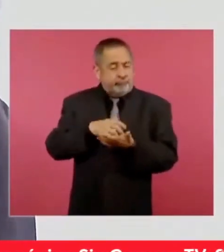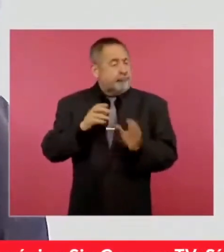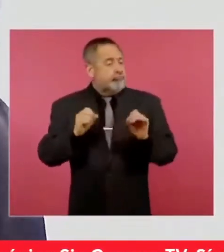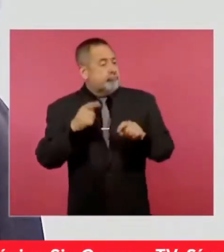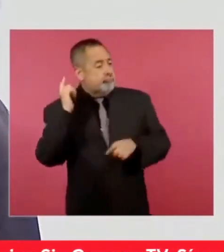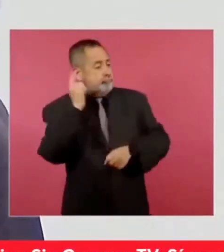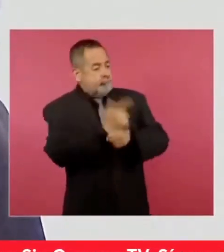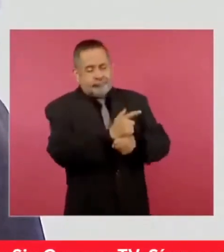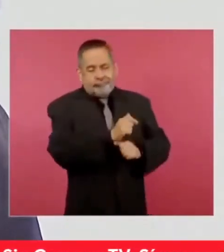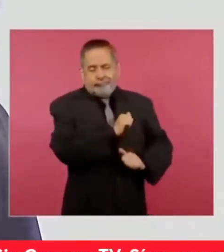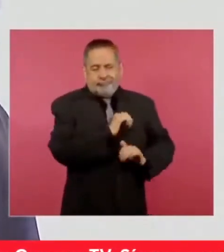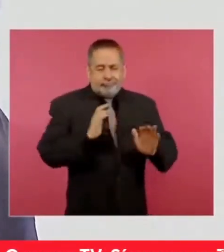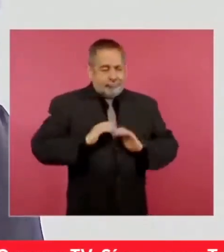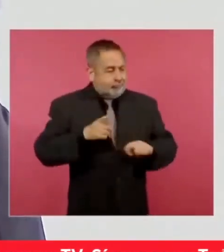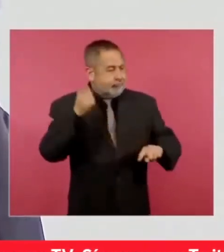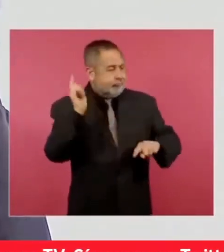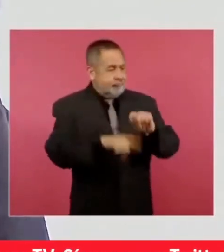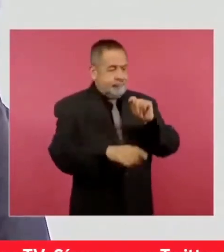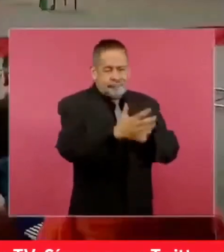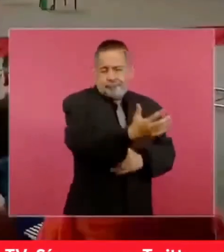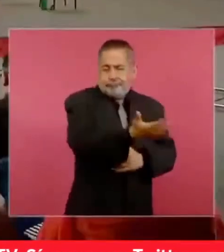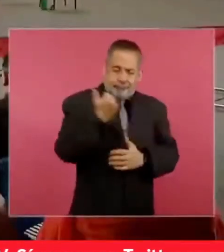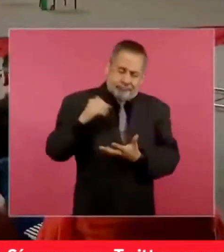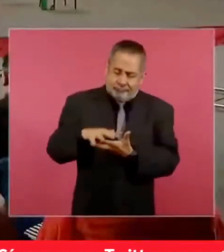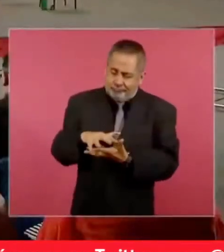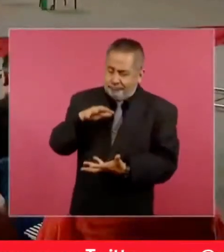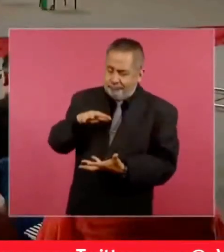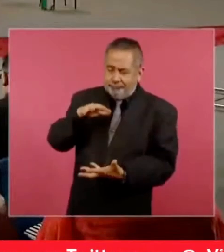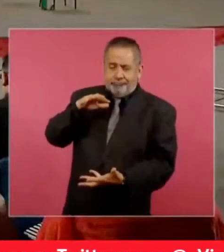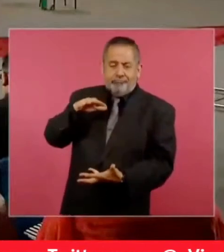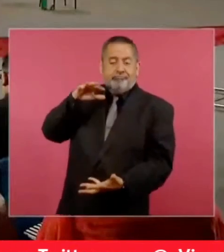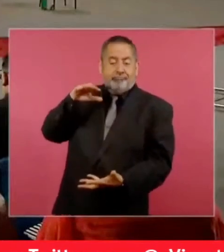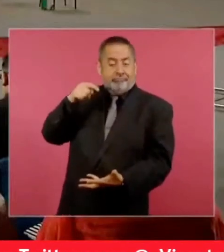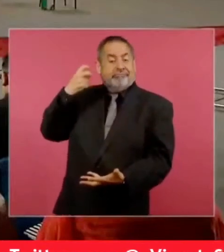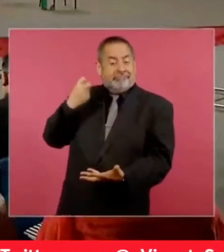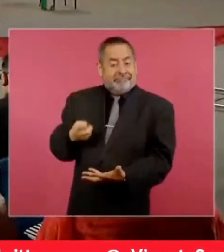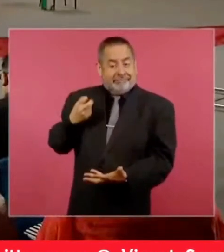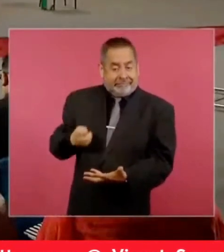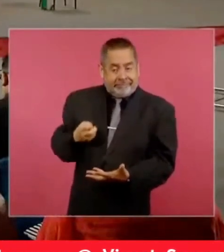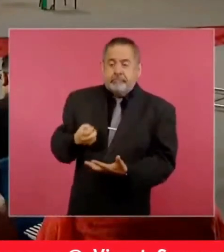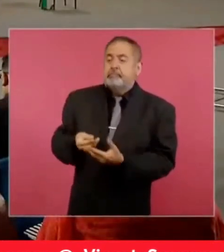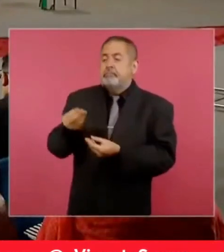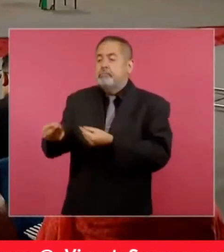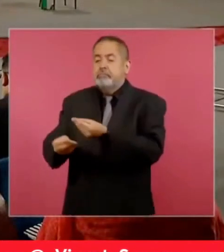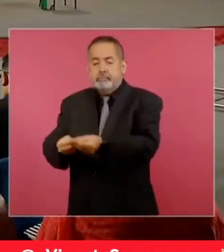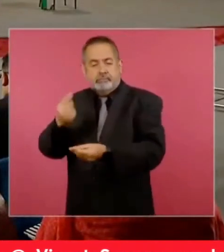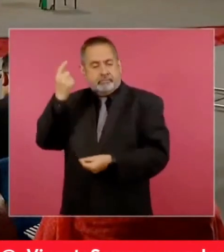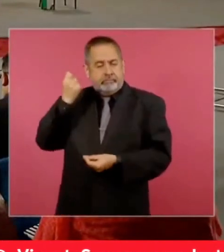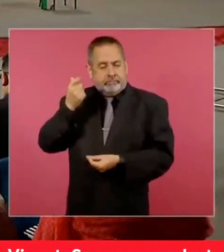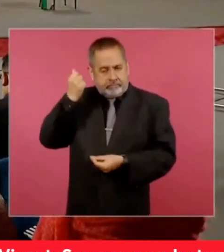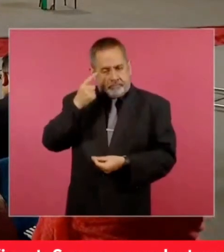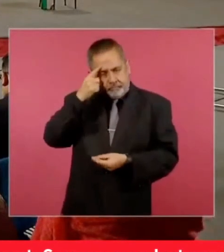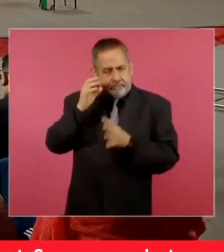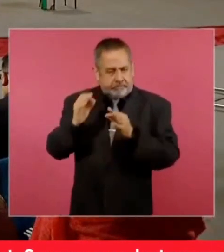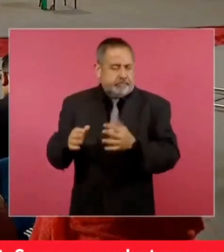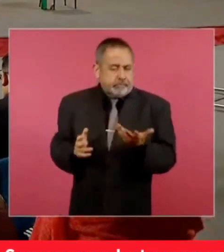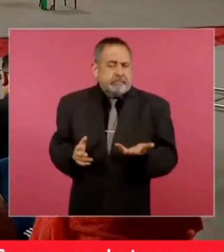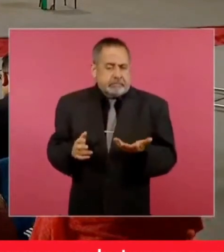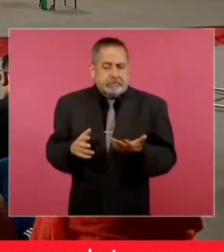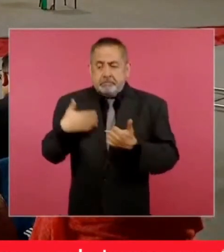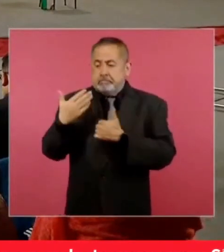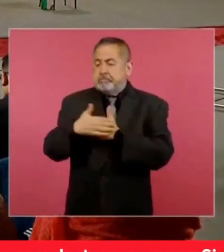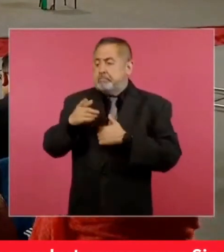el Instituto para devolverle al pueblo lo robado. Los recursos de esas cuentas individuales están garantizadas para el momento en que